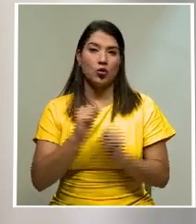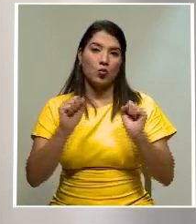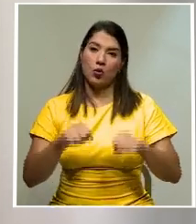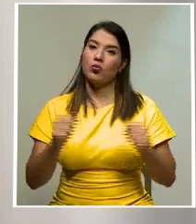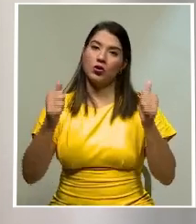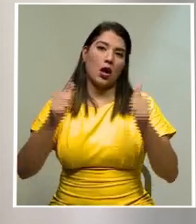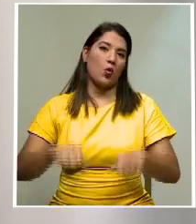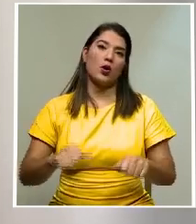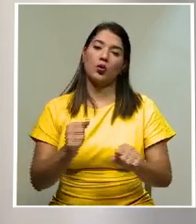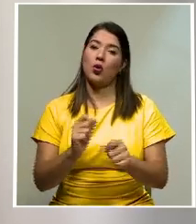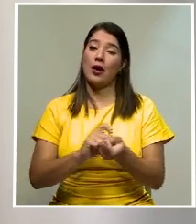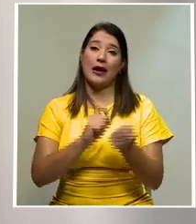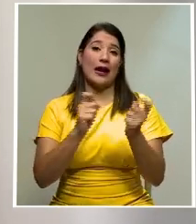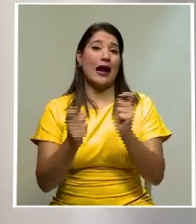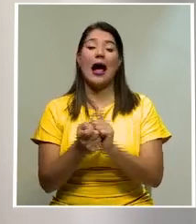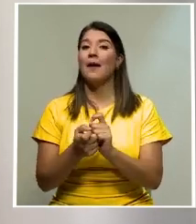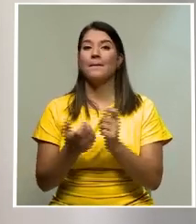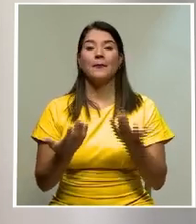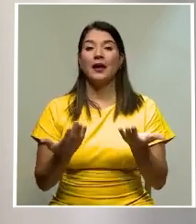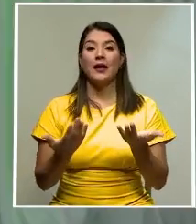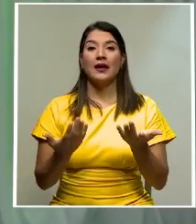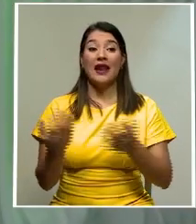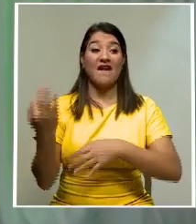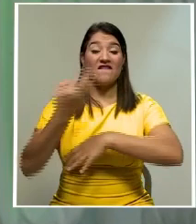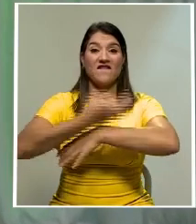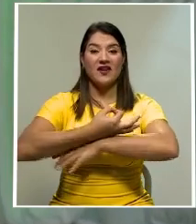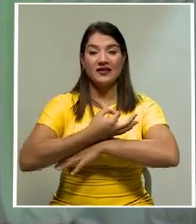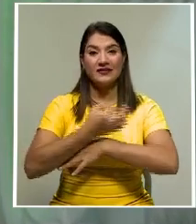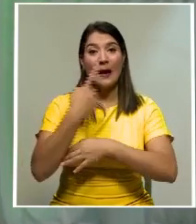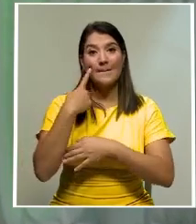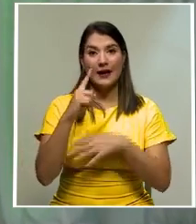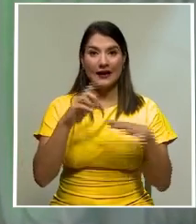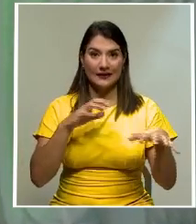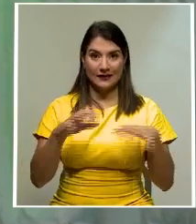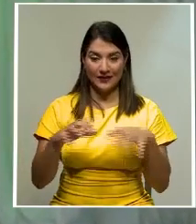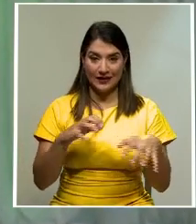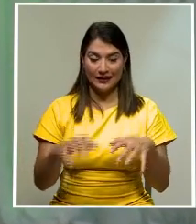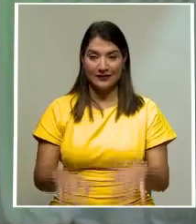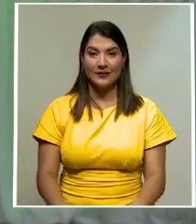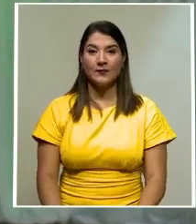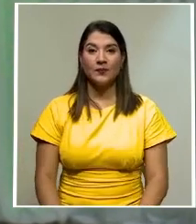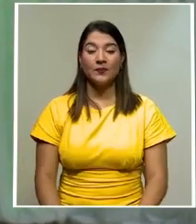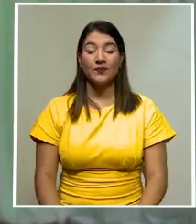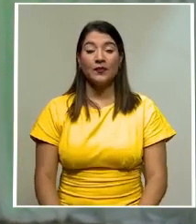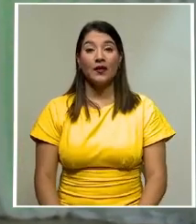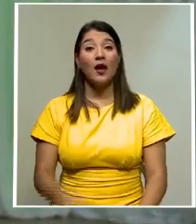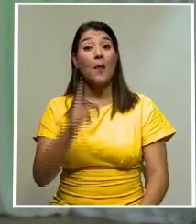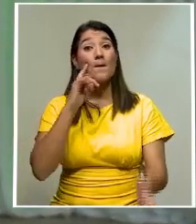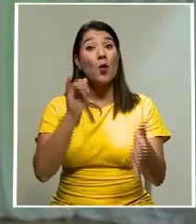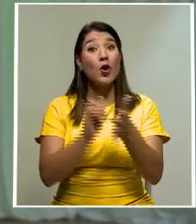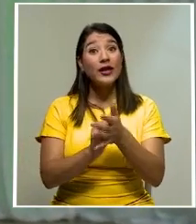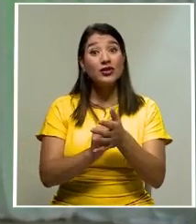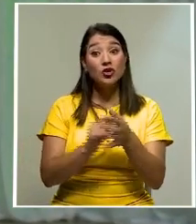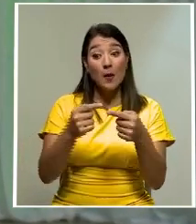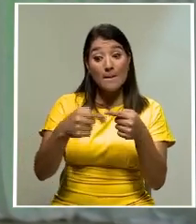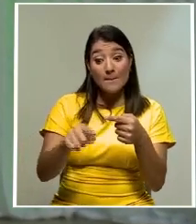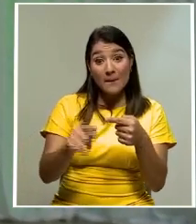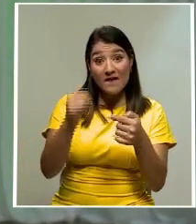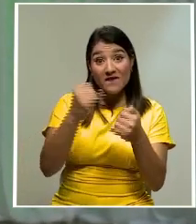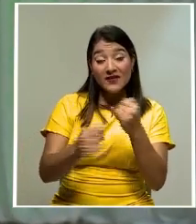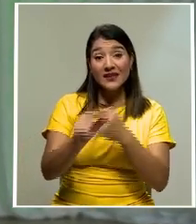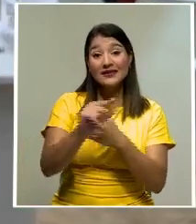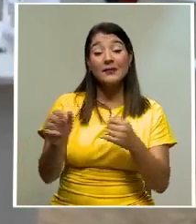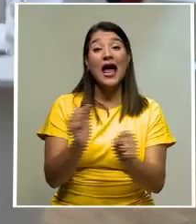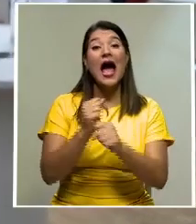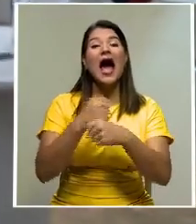se cambien las reglas del juego de una convención abierta y democrática. Eso motivó a que este fin de semana se realice la